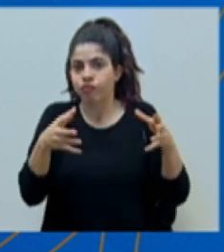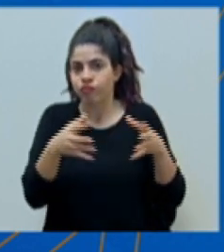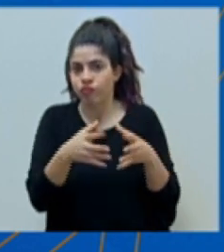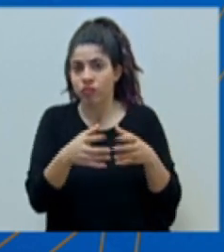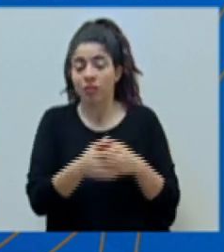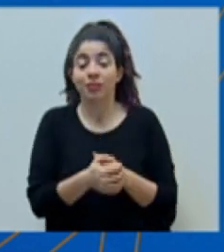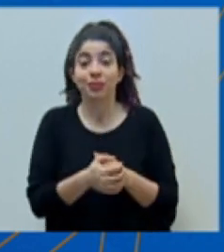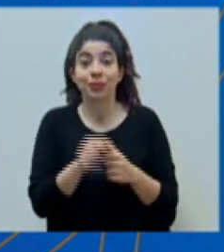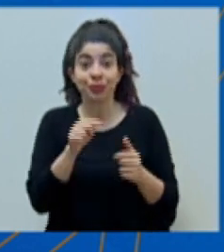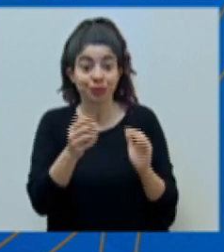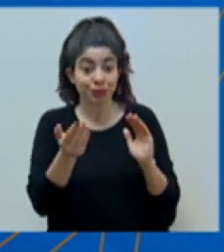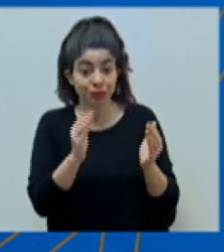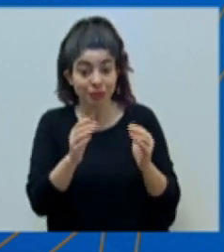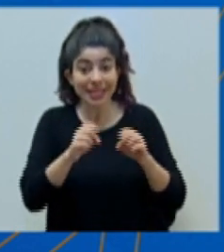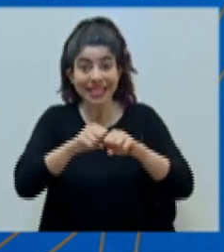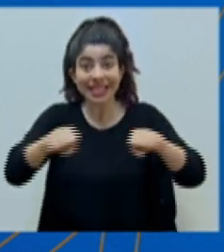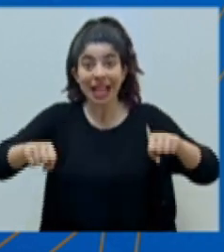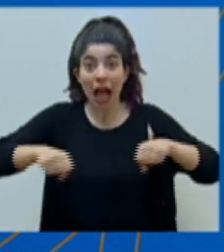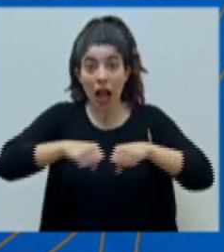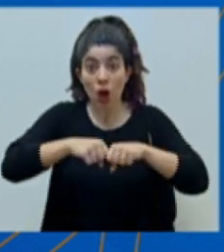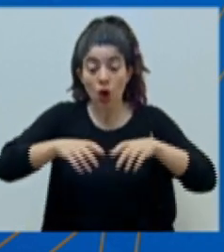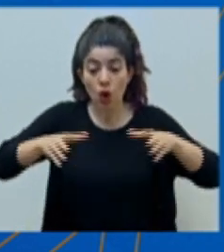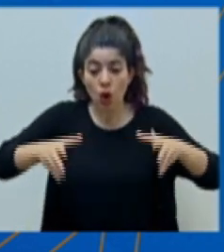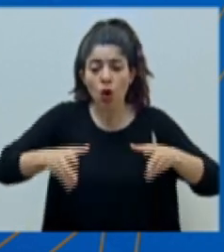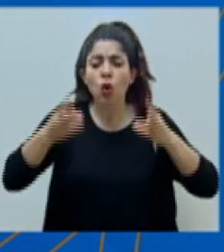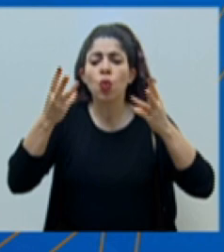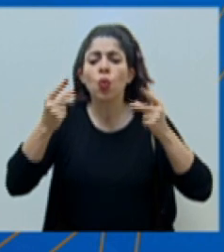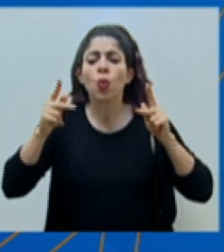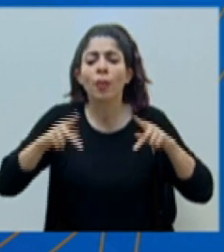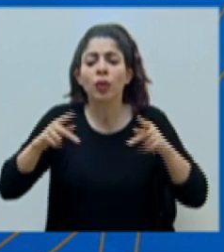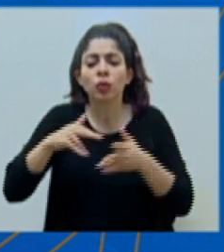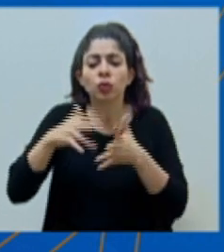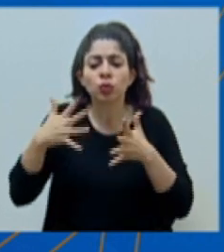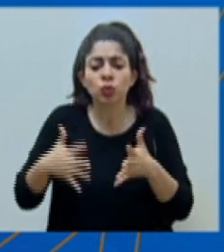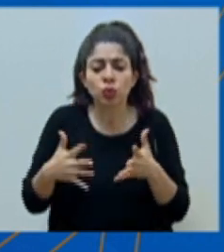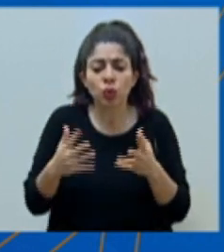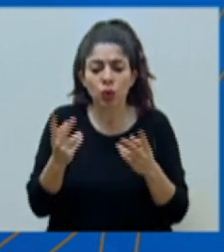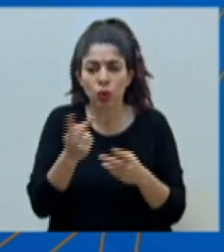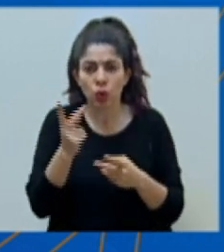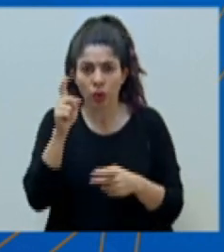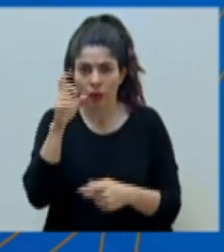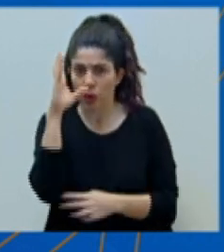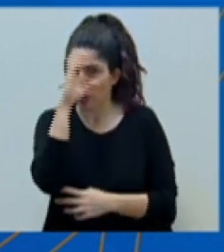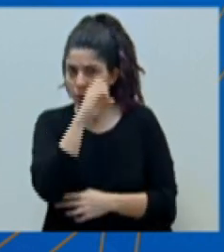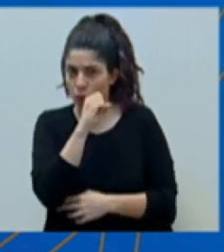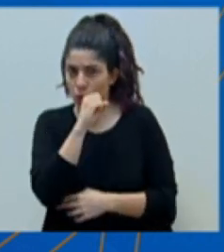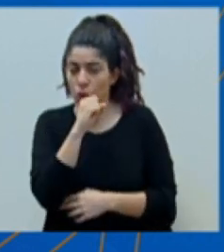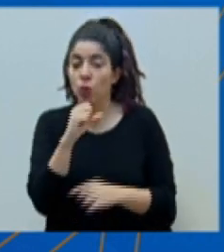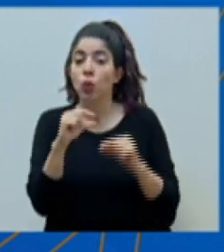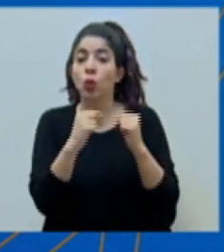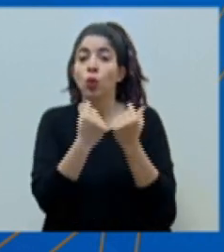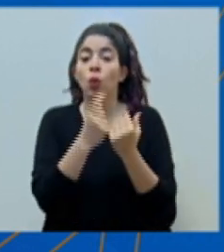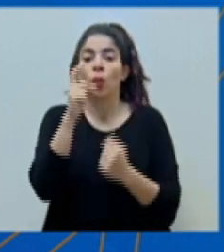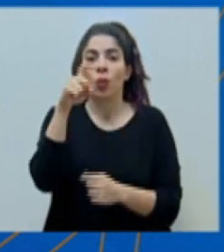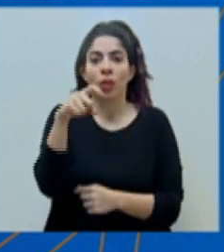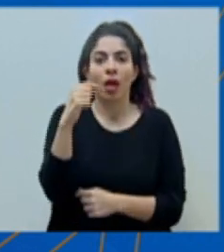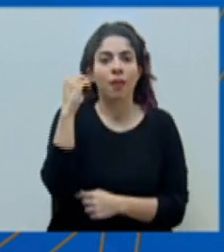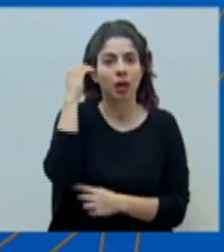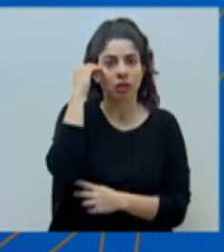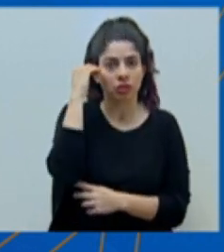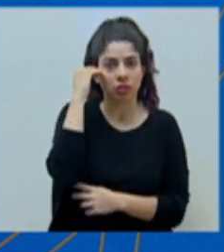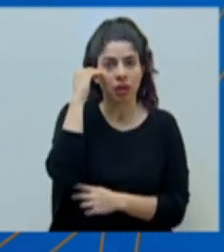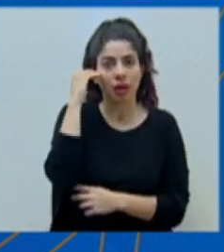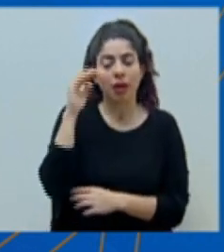tomando esa dimensión del salón de clase y la cantidad de personas estudiantes. Los grupos deberán medirse tomando en cuenta